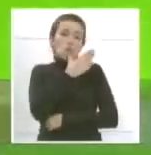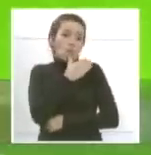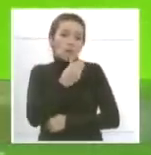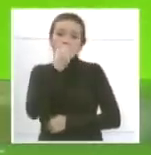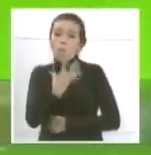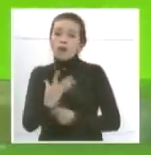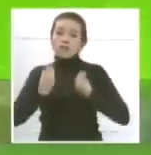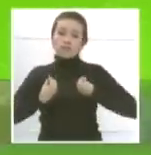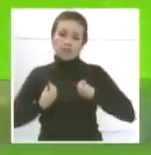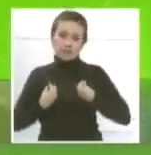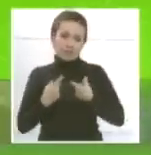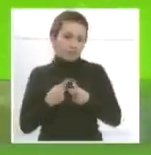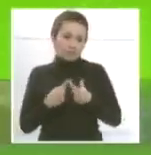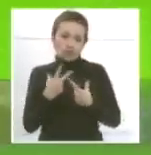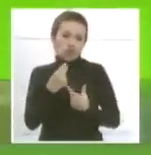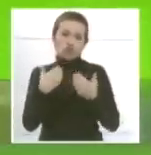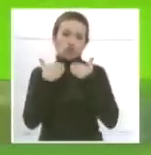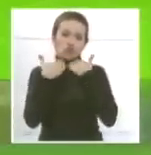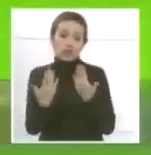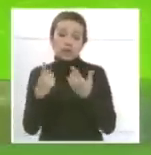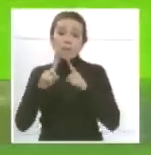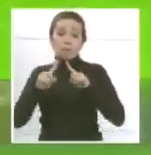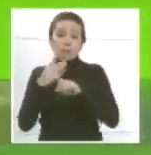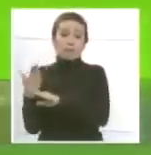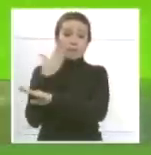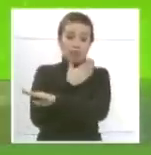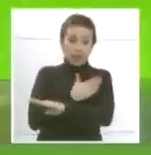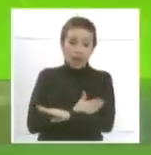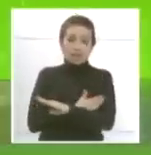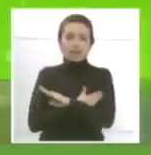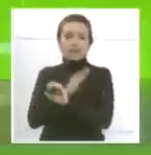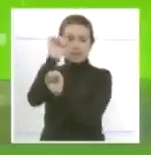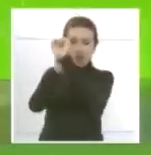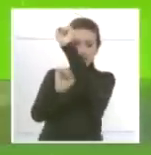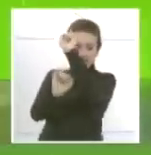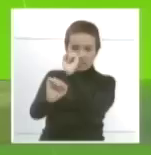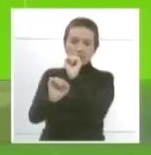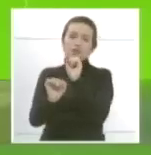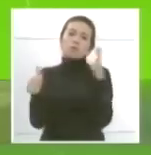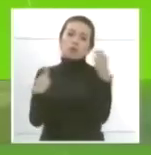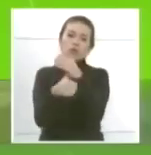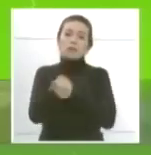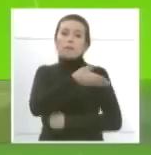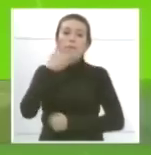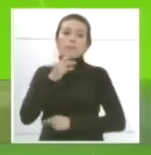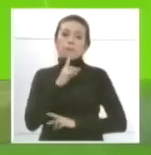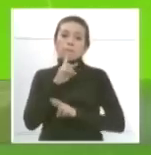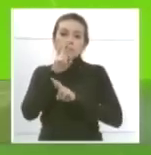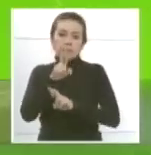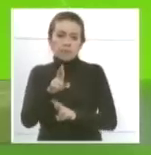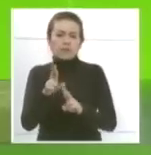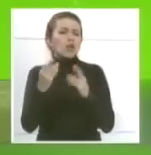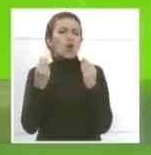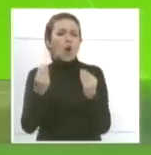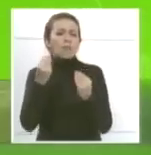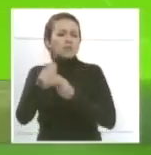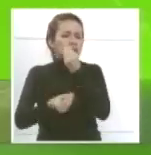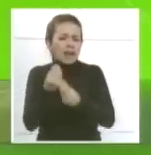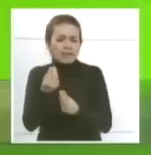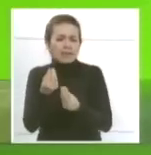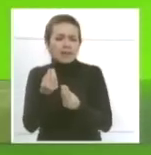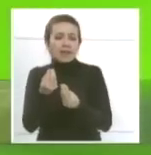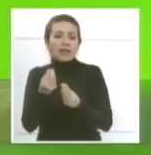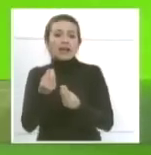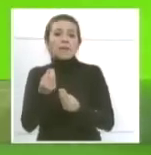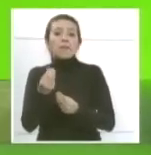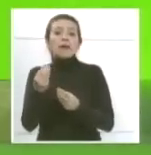Entonces, mientras antes se implanten las medidas preventivas, vamos a tener mejores resultados. Y eso se logra mediante lo que se llama una